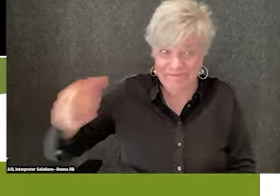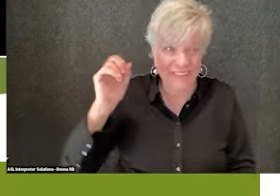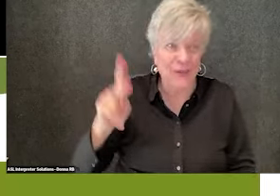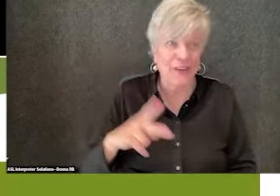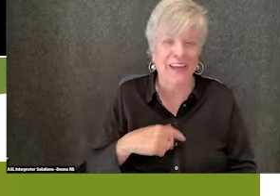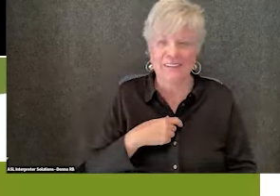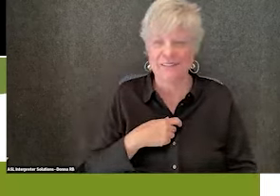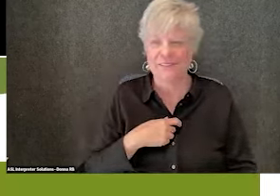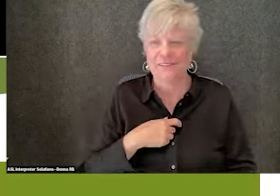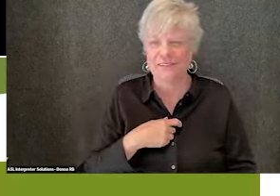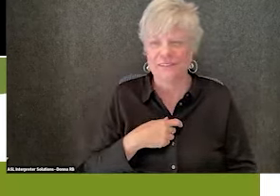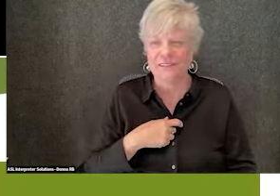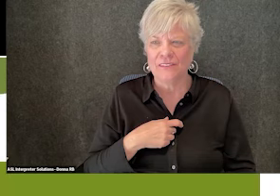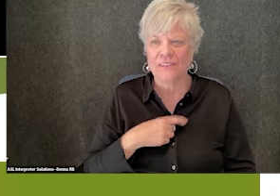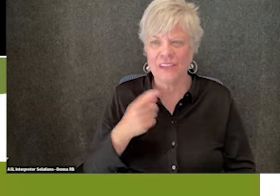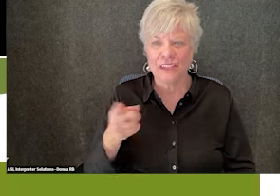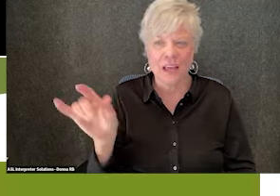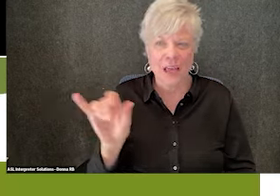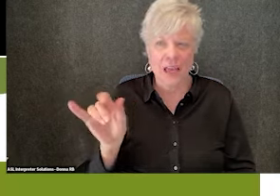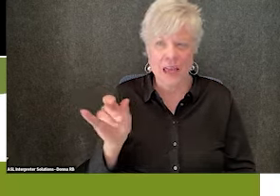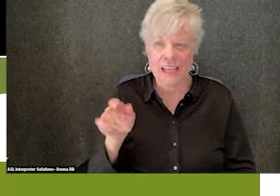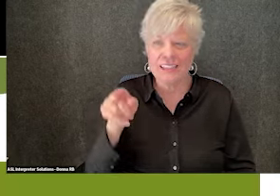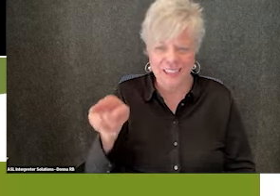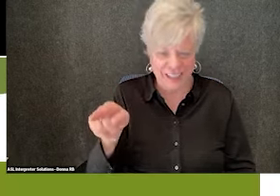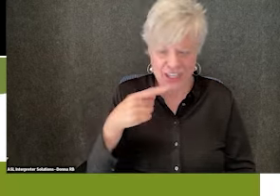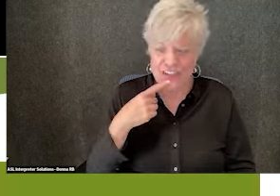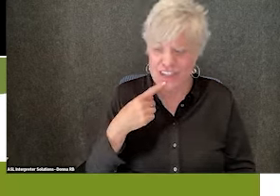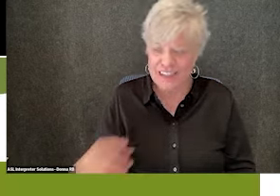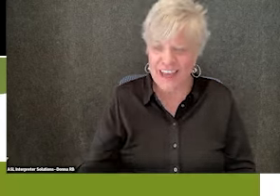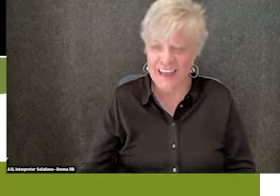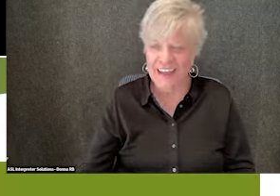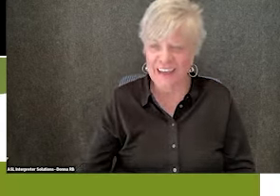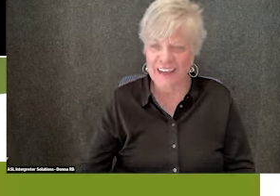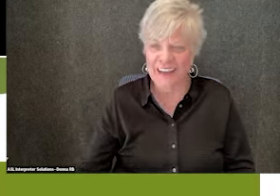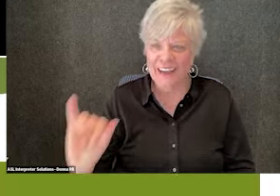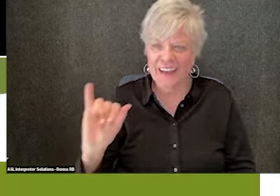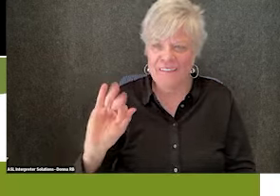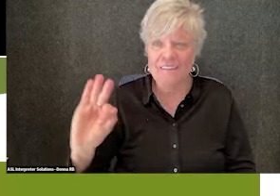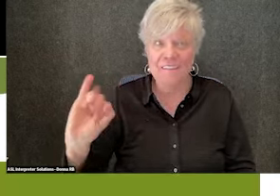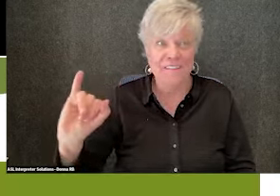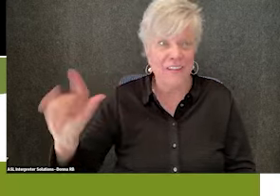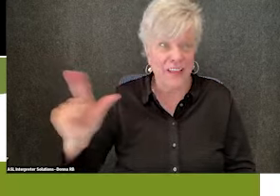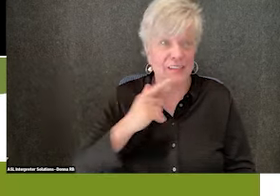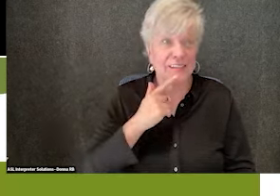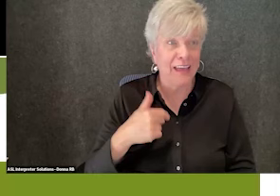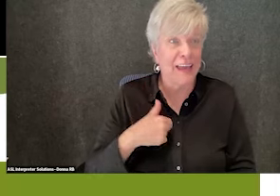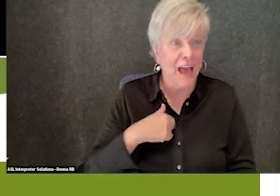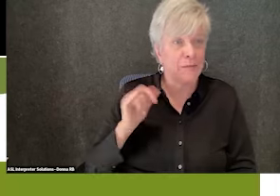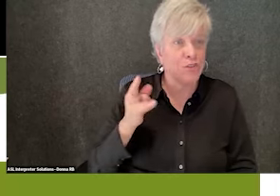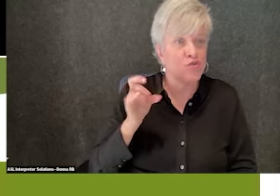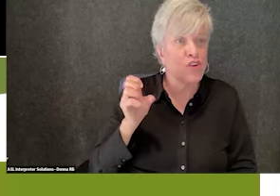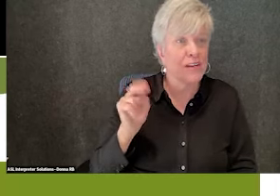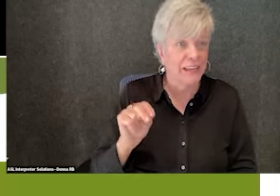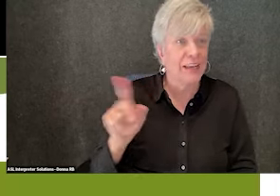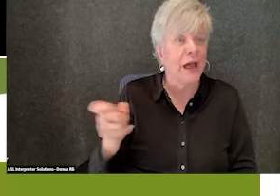clínica como un asistente de cuidados de paciente, atención a los